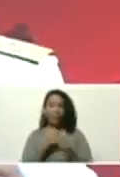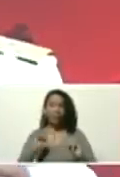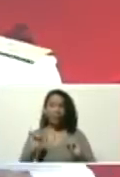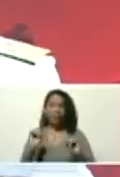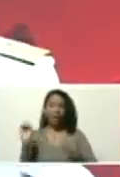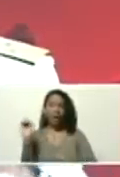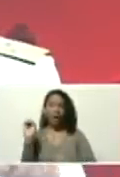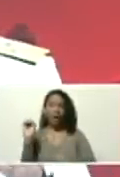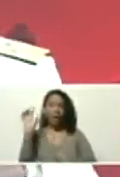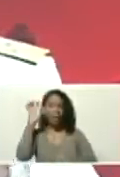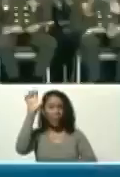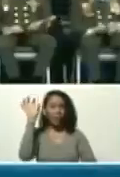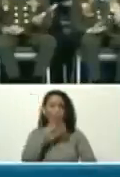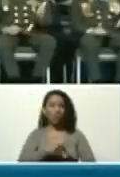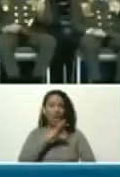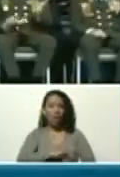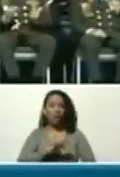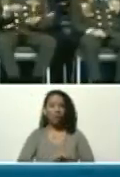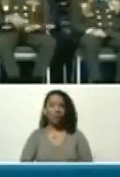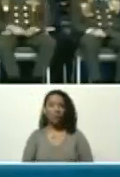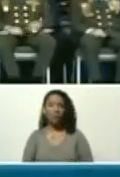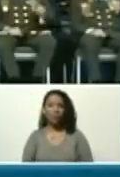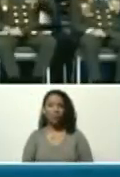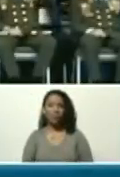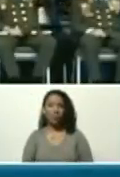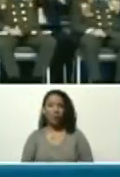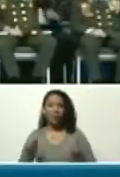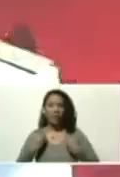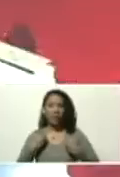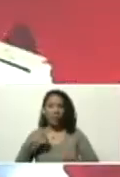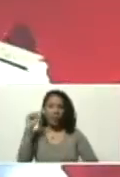Independencia y patria socialista.